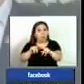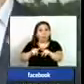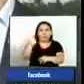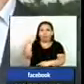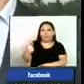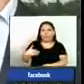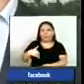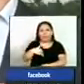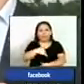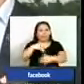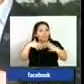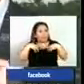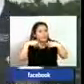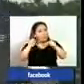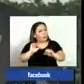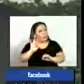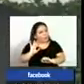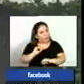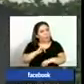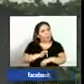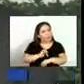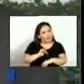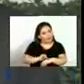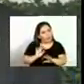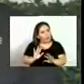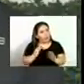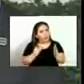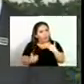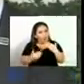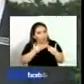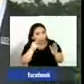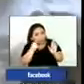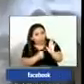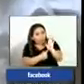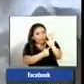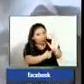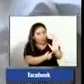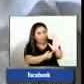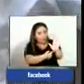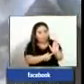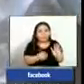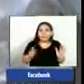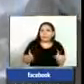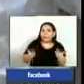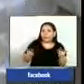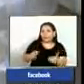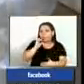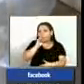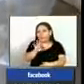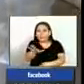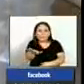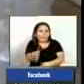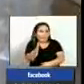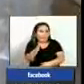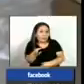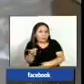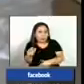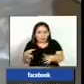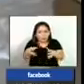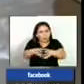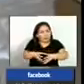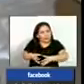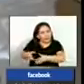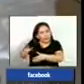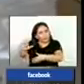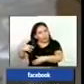de Salud dijo que en su momento se conocerán las estadísticas. Aunque de acuerdo a estimaciones de agremiados,